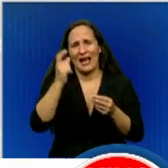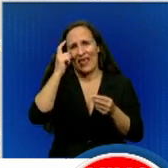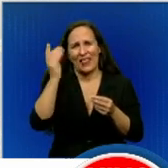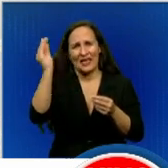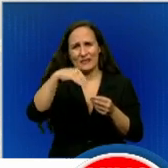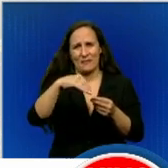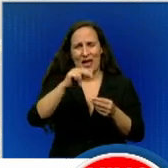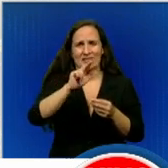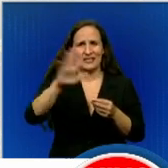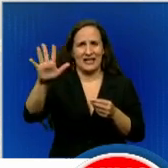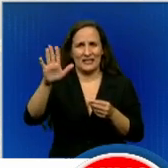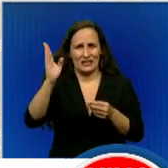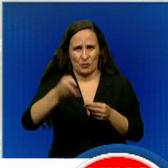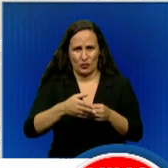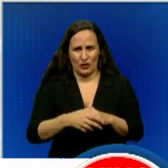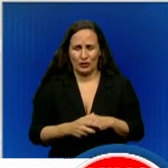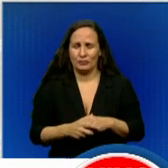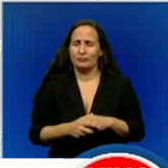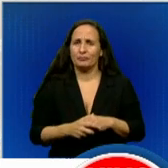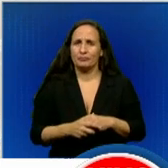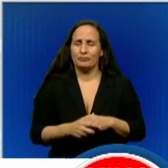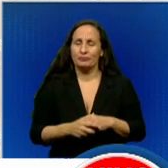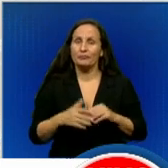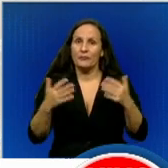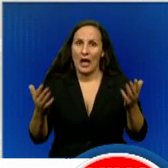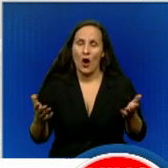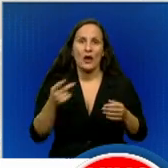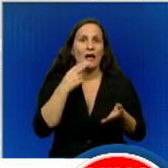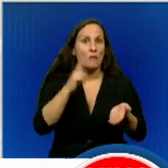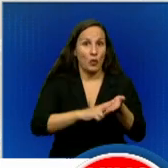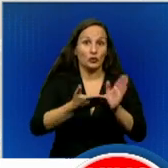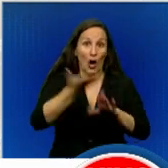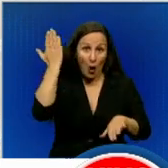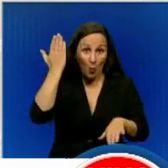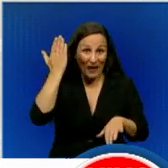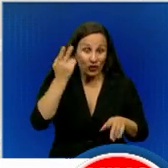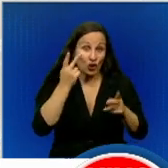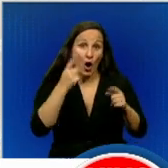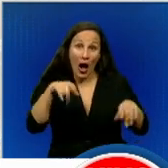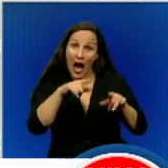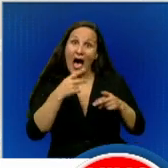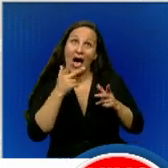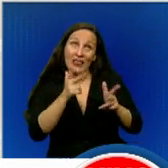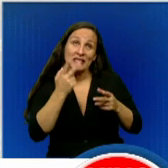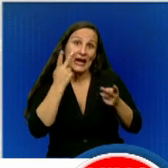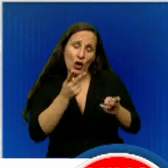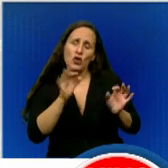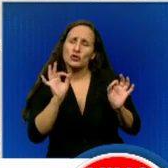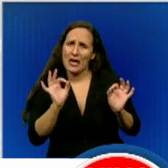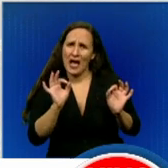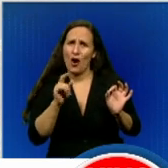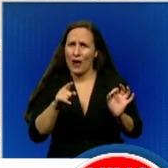al 35% ahora reconociendo que es un aumento de impuestos la pregunta es si está